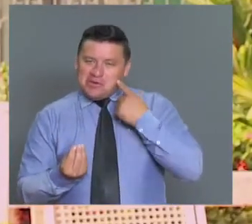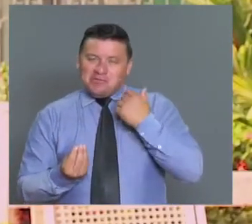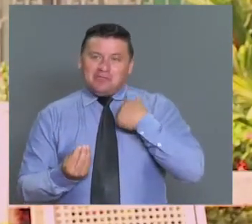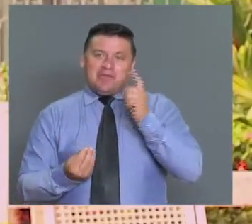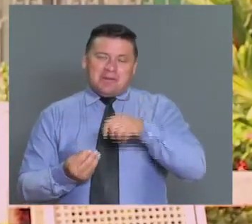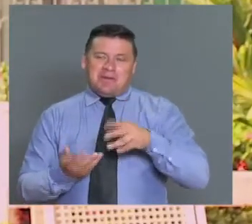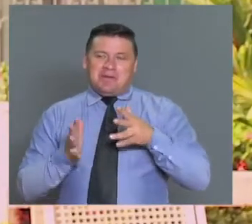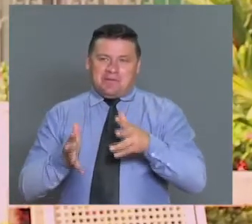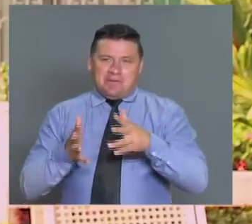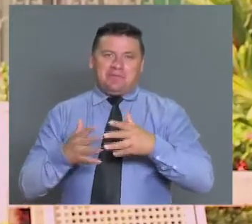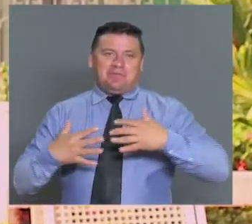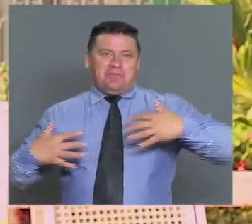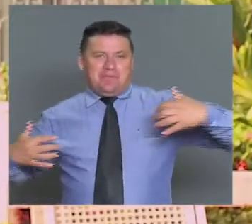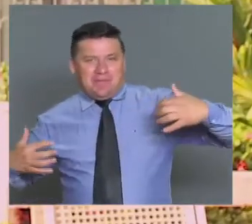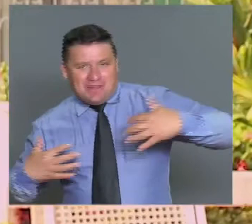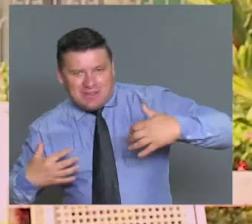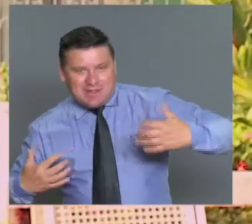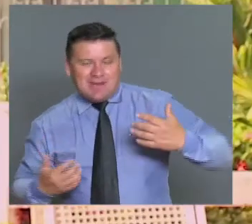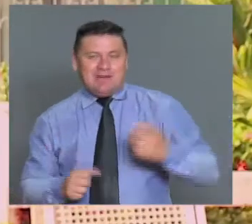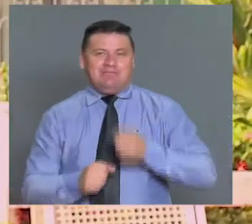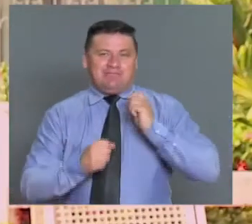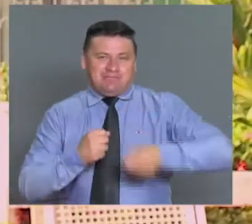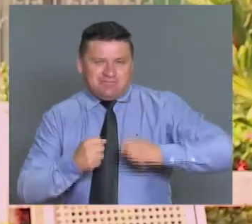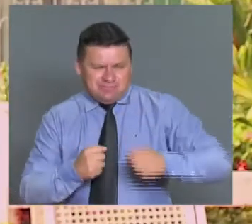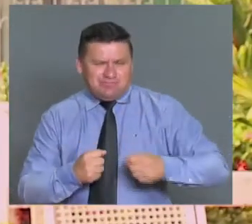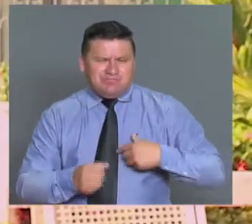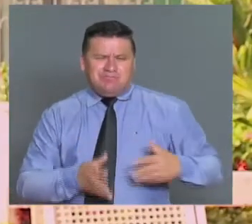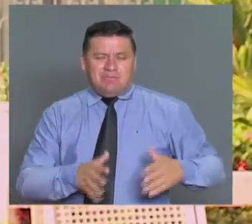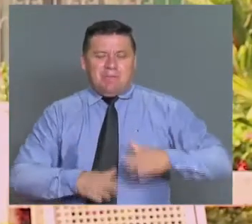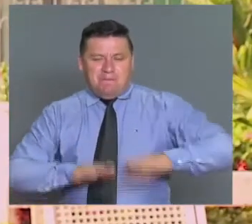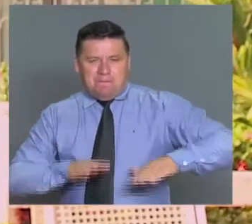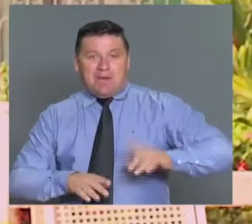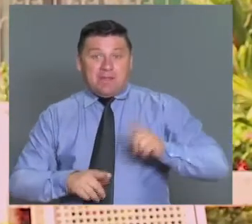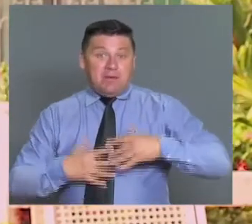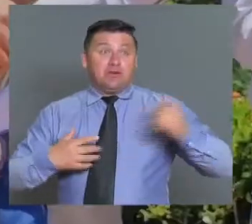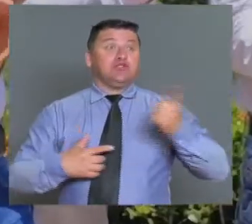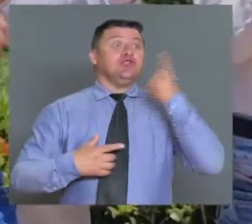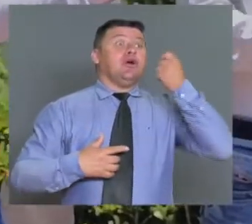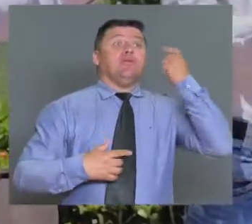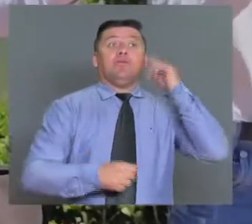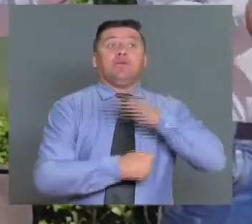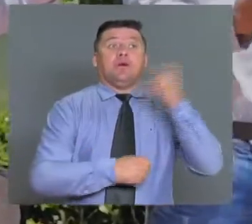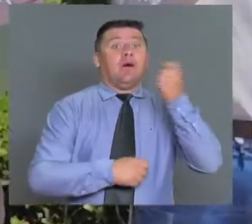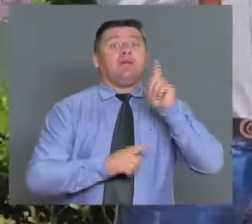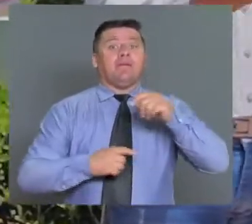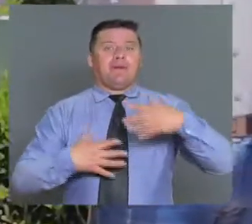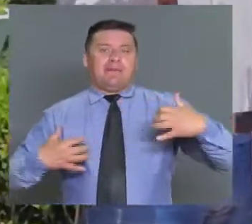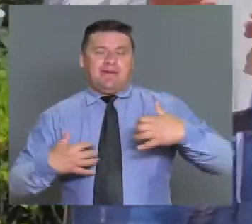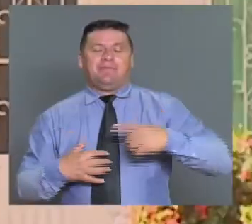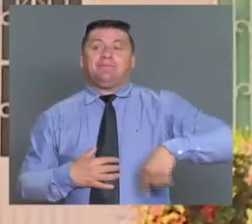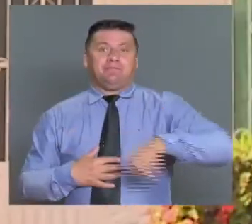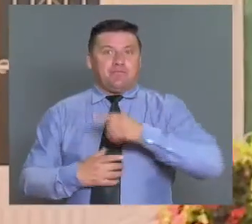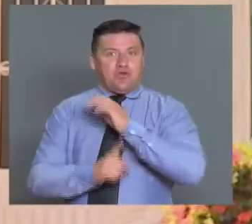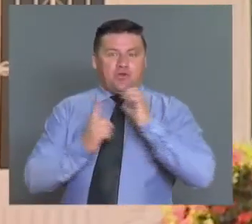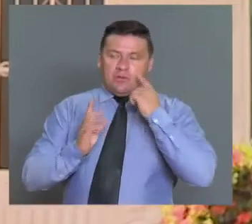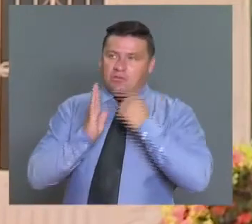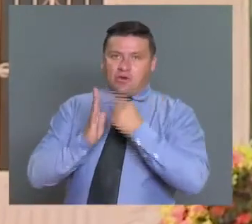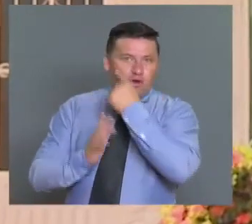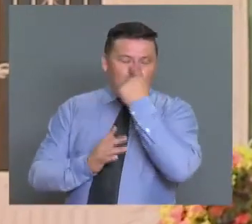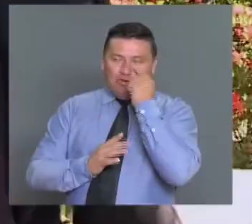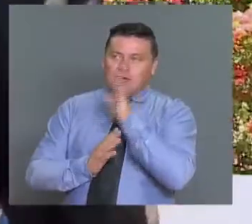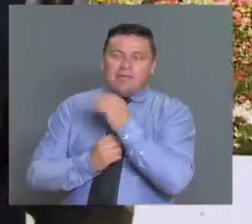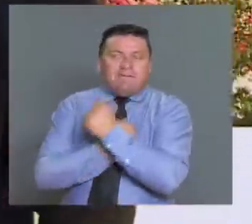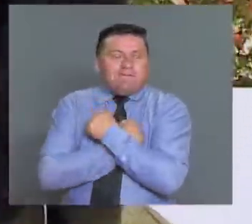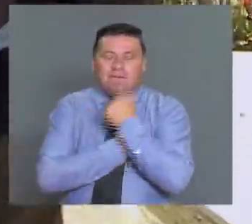enseño acordeón, enseño caja. Sí, también enseño una parte de vallenata, no solo llanero. El amor por la música y la cultura se refleja en los ojos de